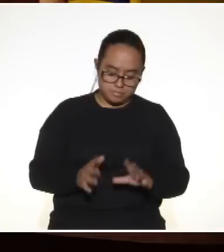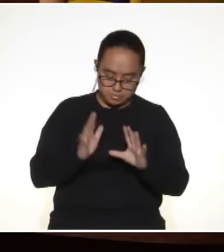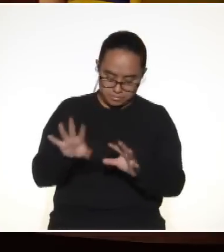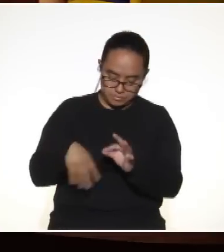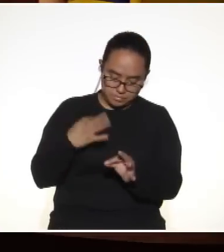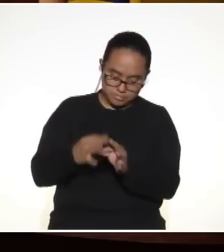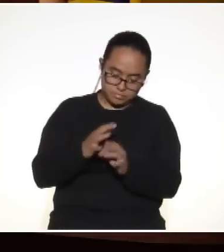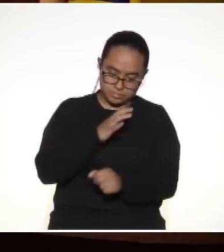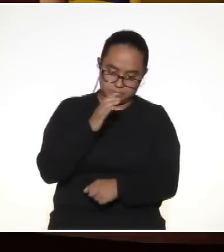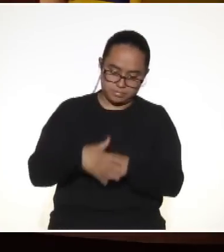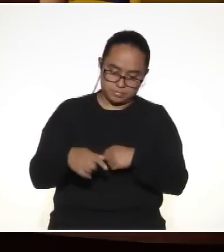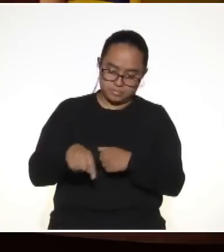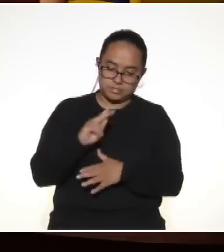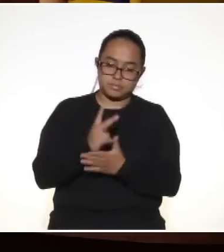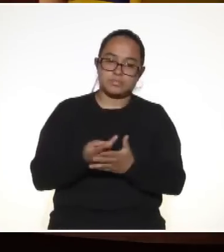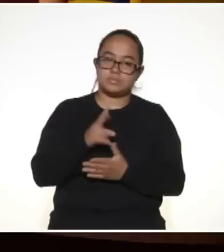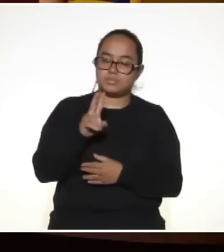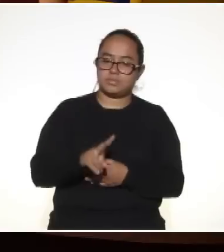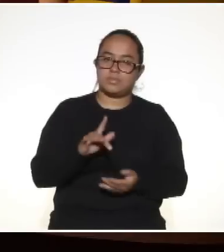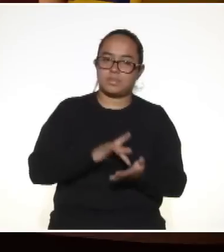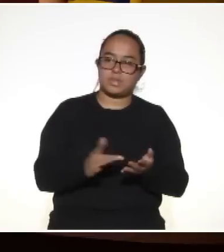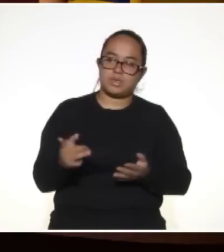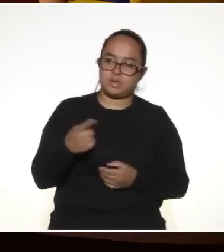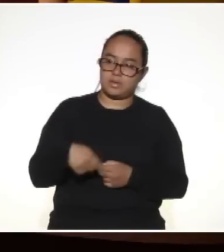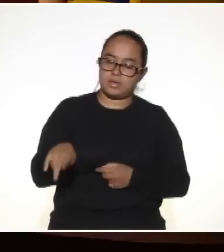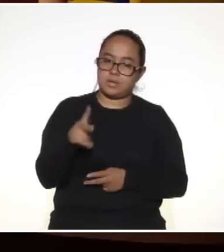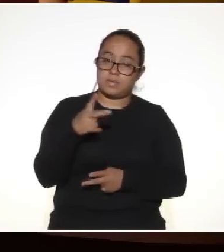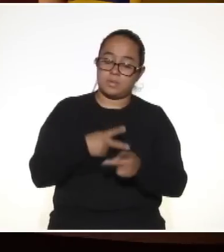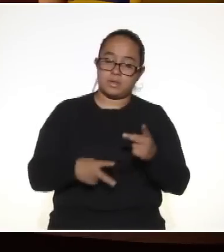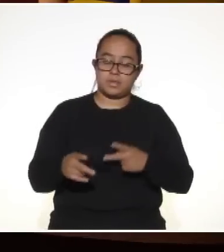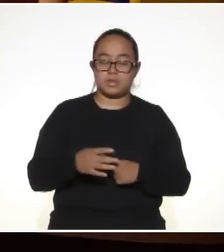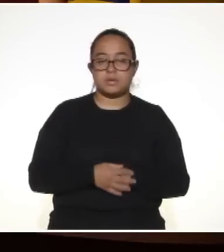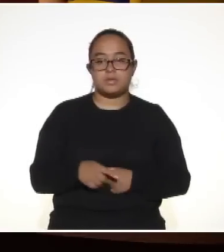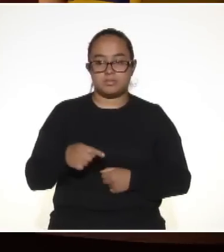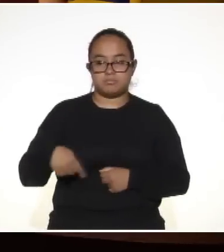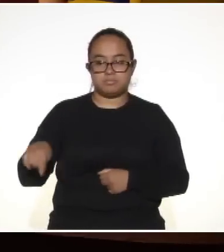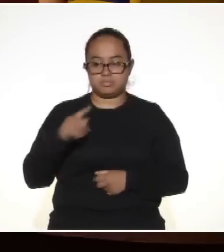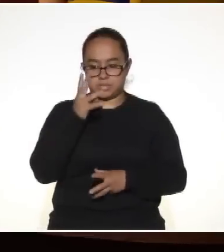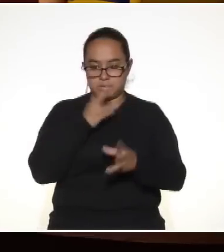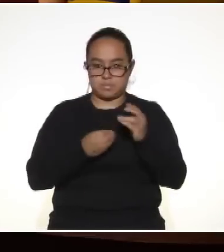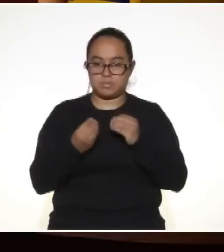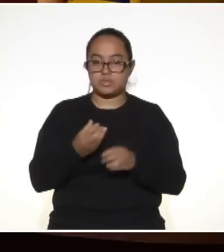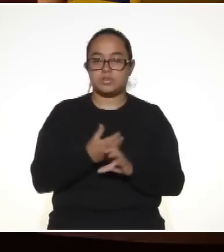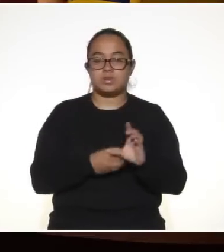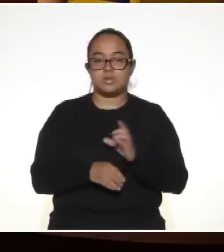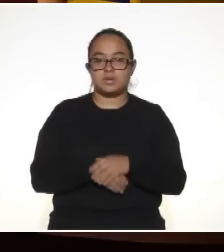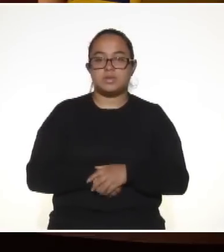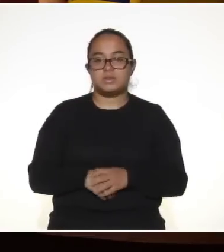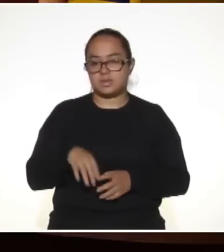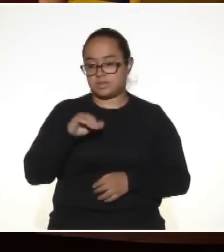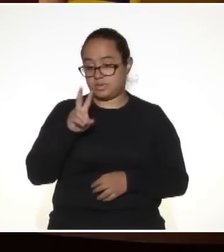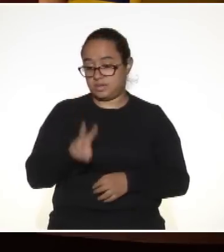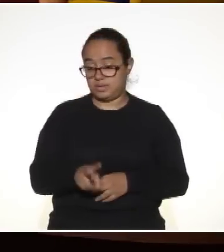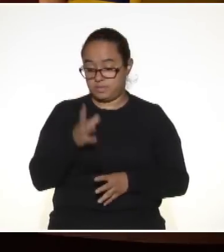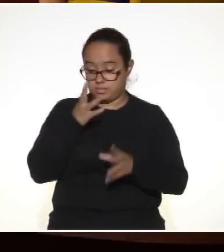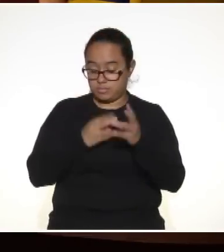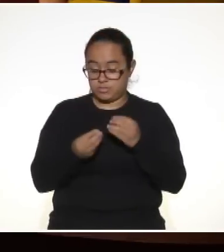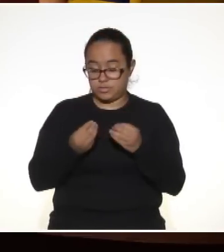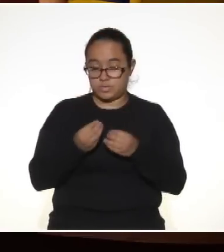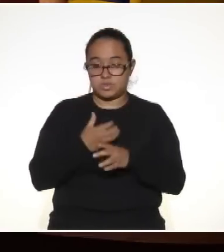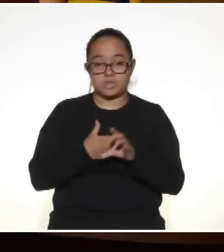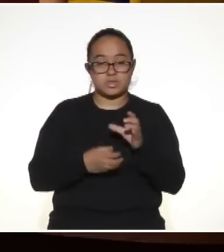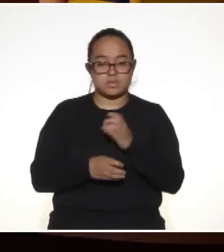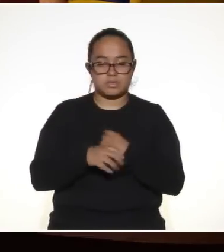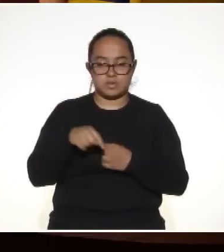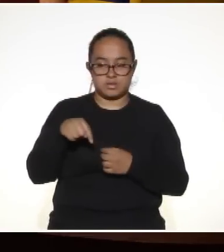al final del programa, doctores. Les quiero agradecer por haber venido. Creo que se dieron y aprendimos nosotros, ¿verdad? Sí, ¿quién lo diría? Hoy aprendimos nosotros